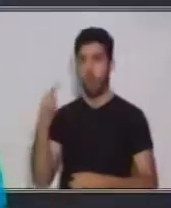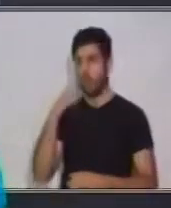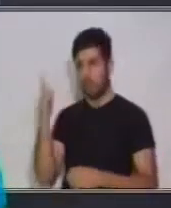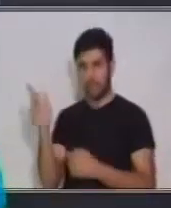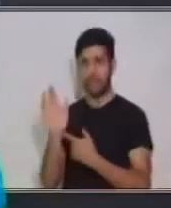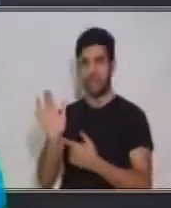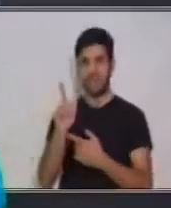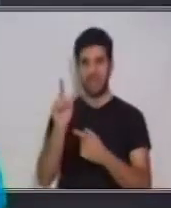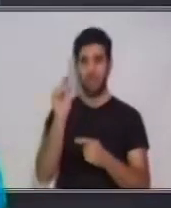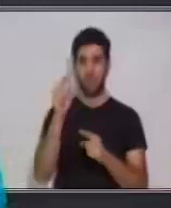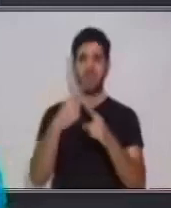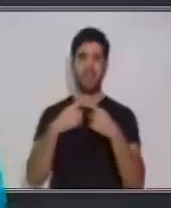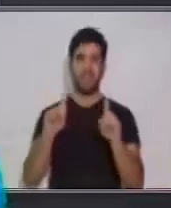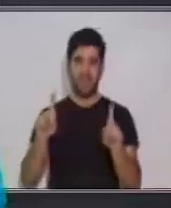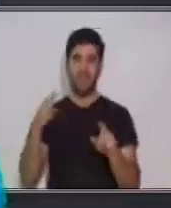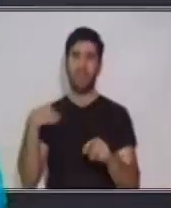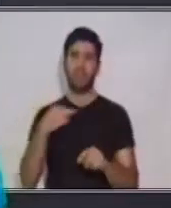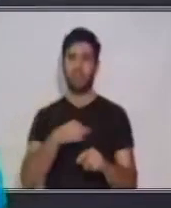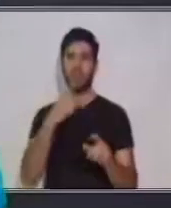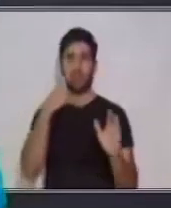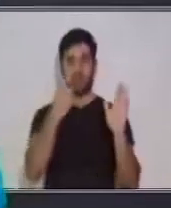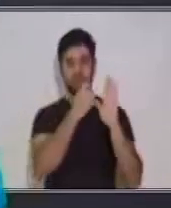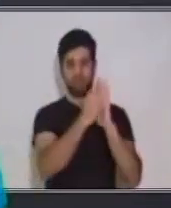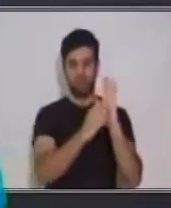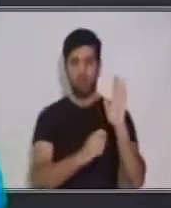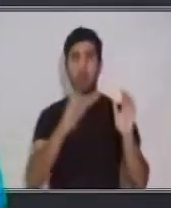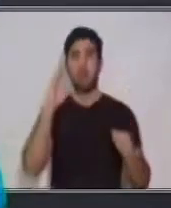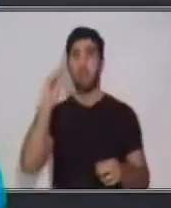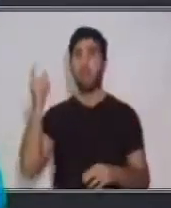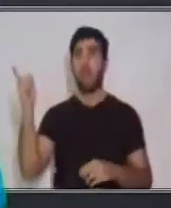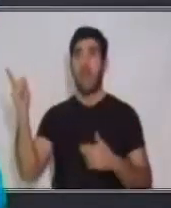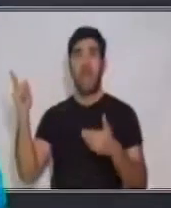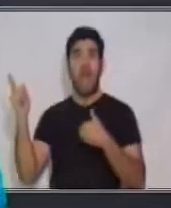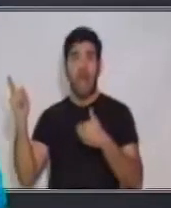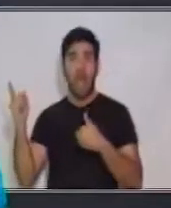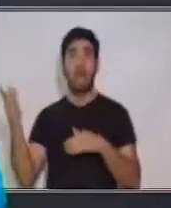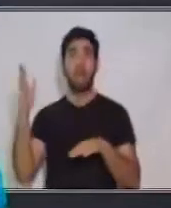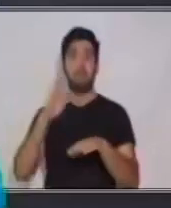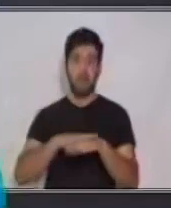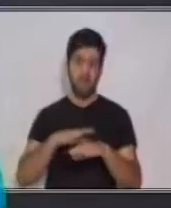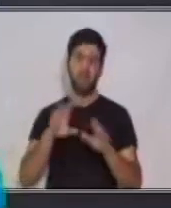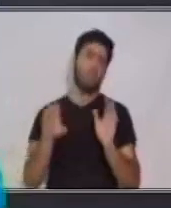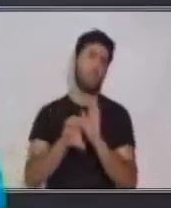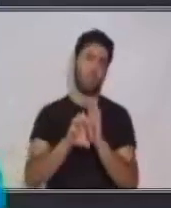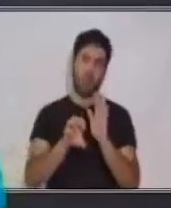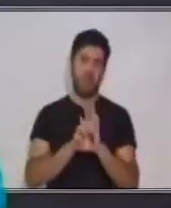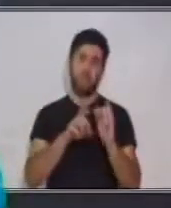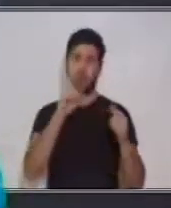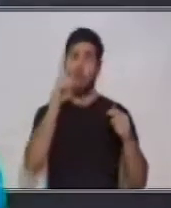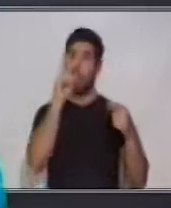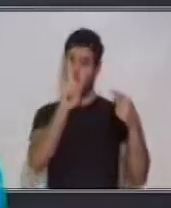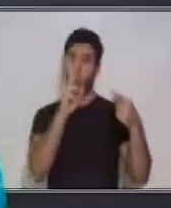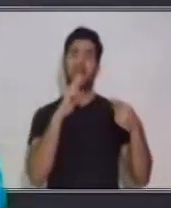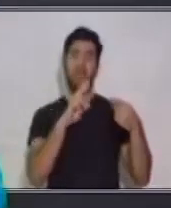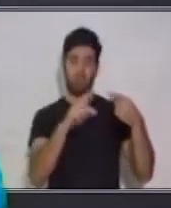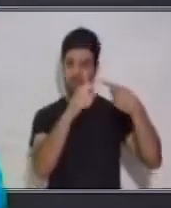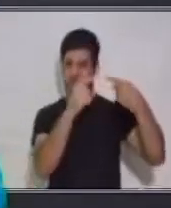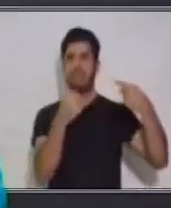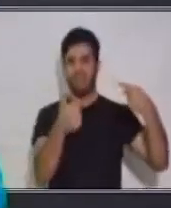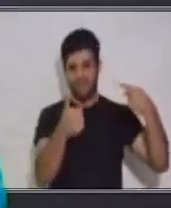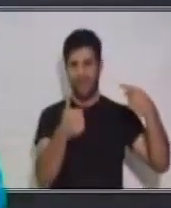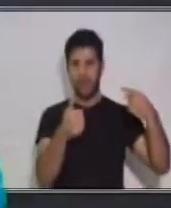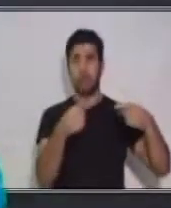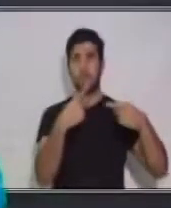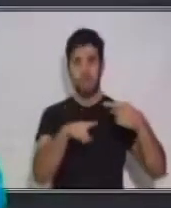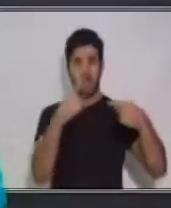las que has trabajado, porque hay más de una opción. Cuando tenemos una sola opción en la respuesta, nosotros